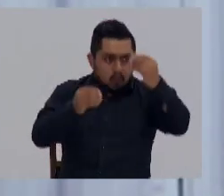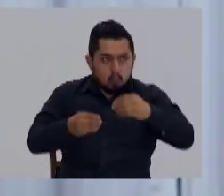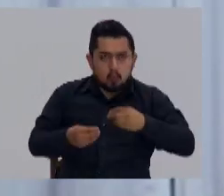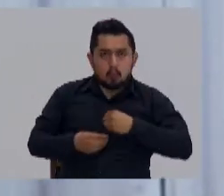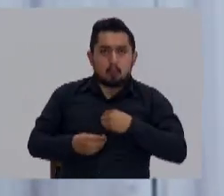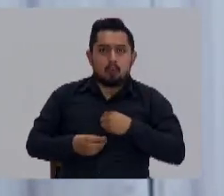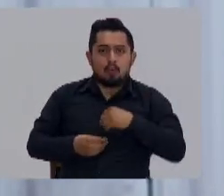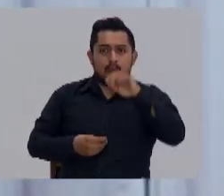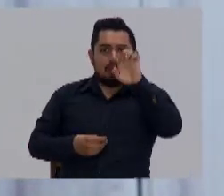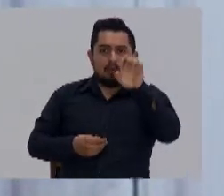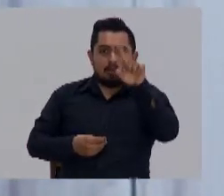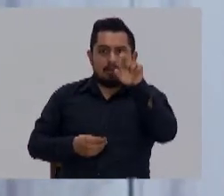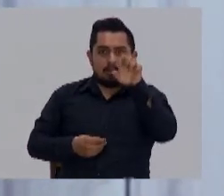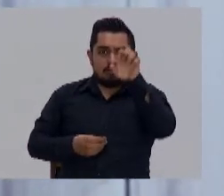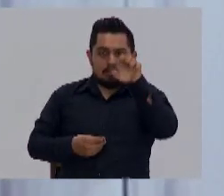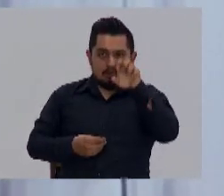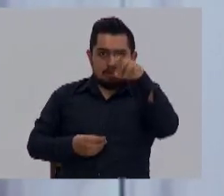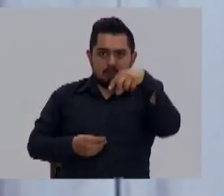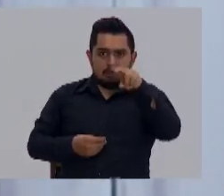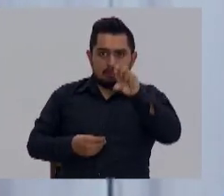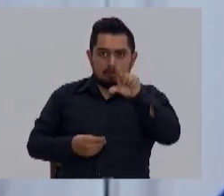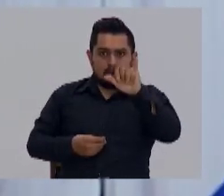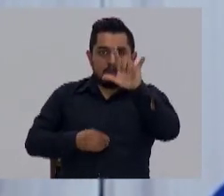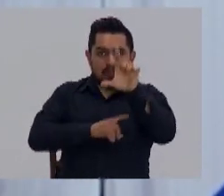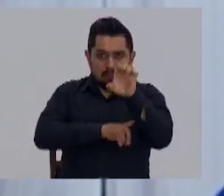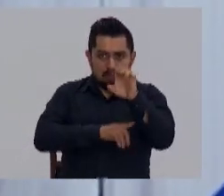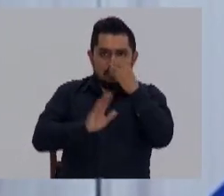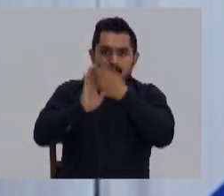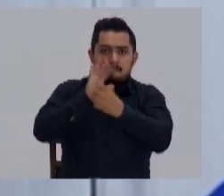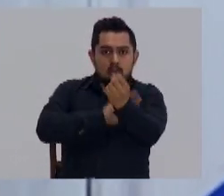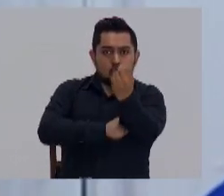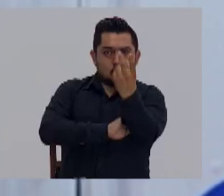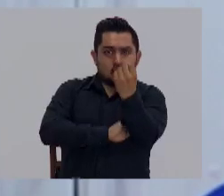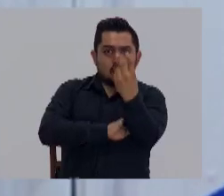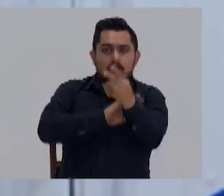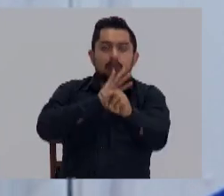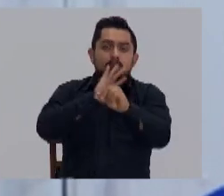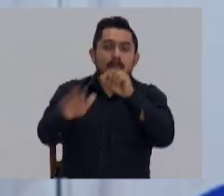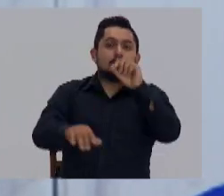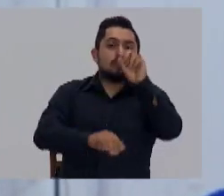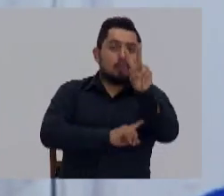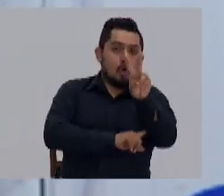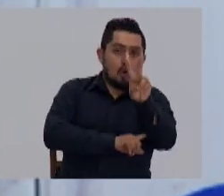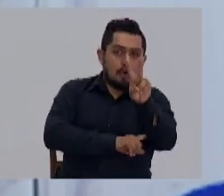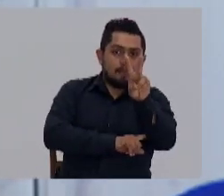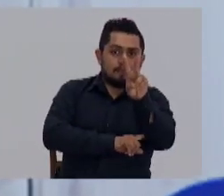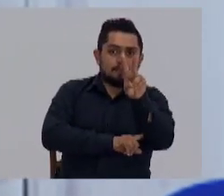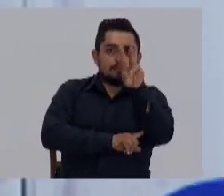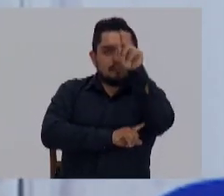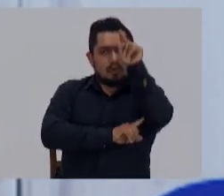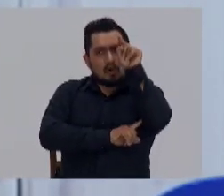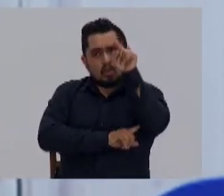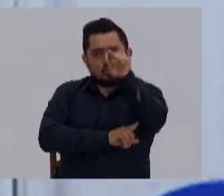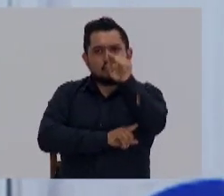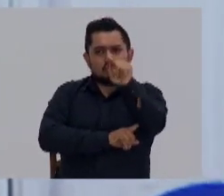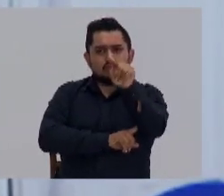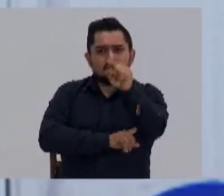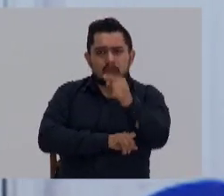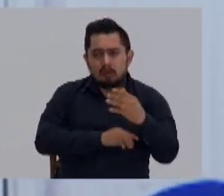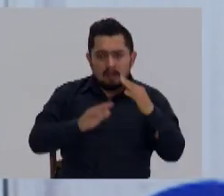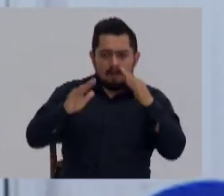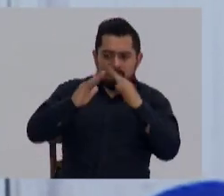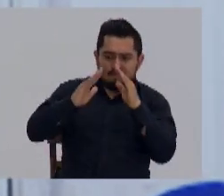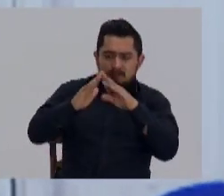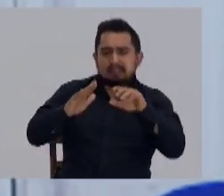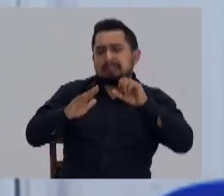Ezequiel, capítulo 12, versículo 2. Hijo de hombre, tú habitas en medio de